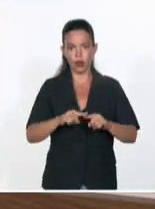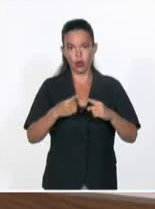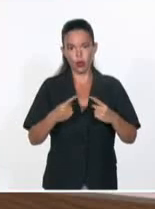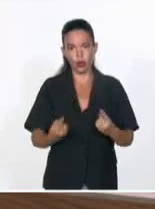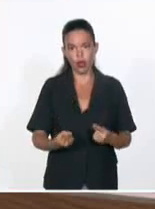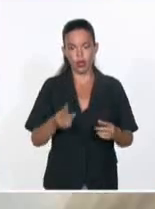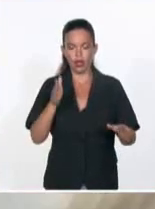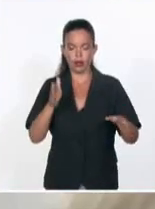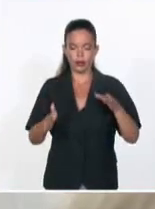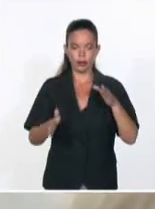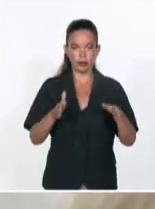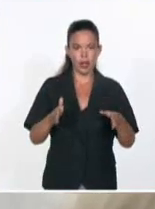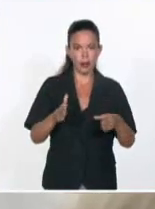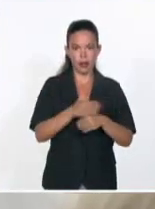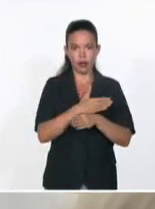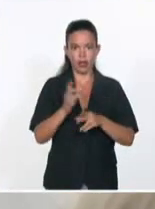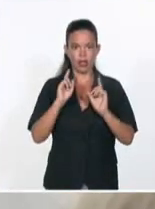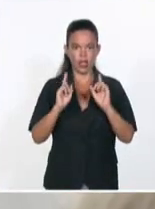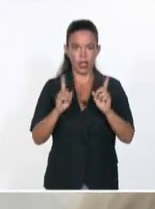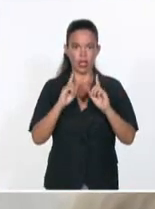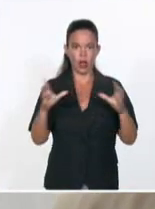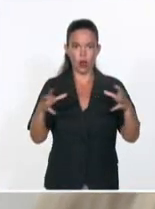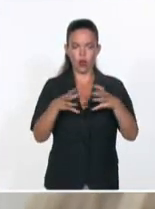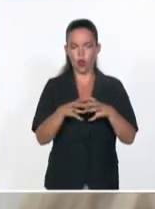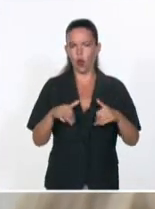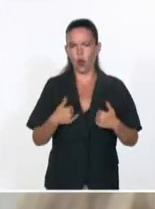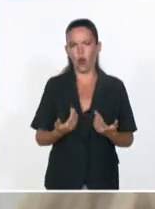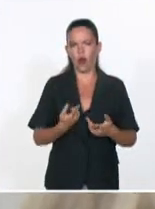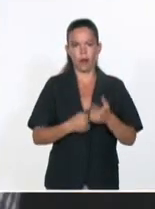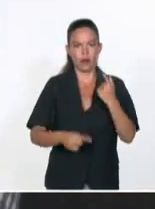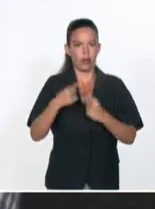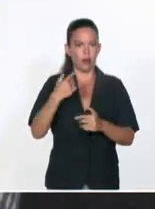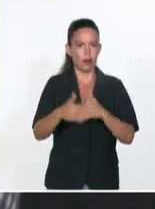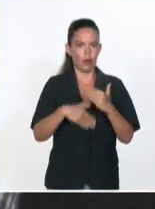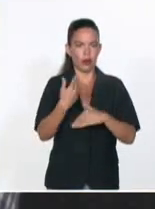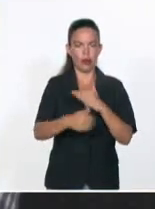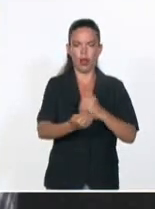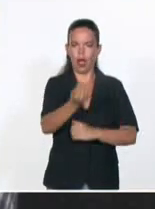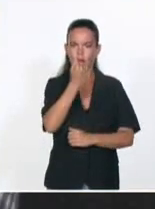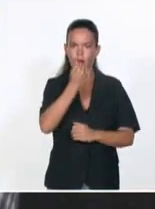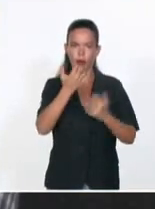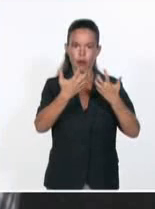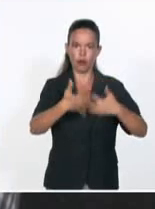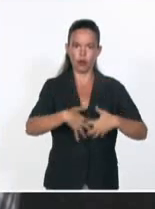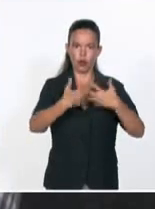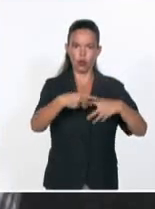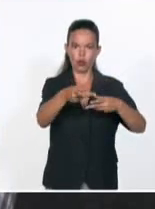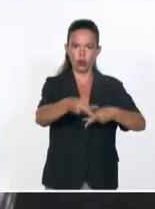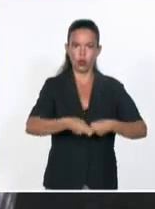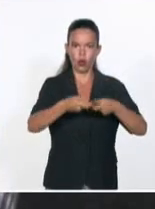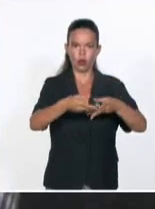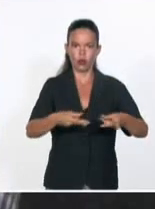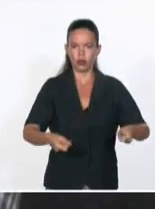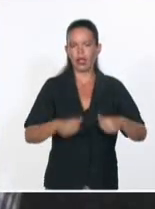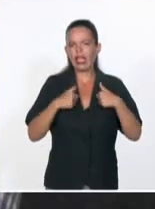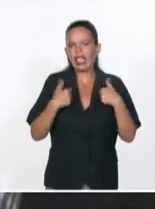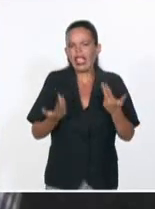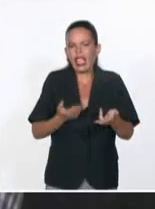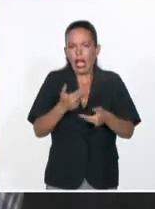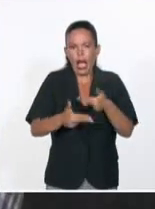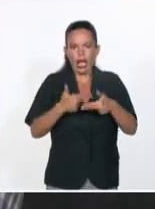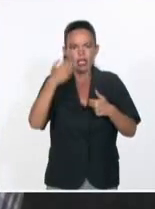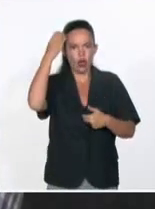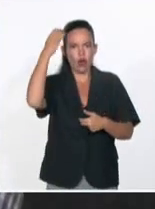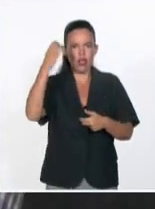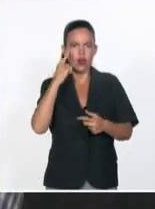otra de sus reuniones fue el de la producción de alimentos y todo lo que se hace por parte del gobierno para garantizar la adquisición y distribución de